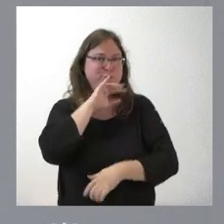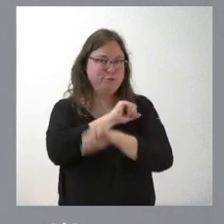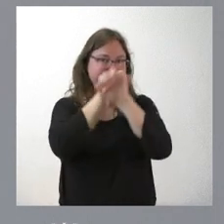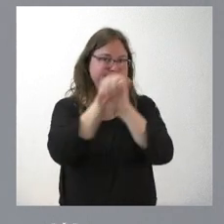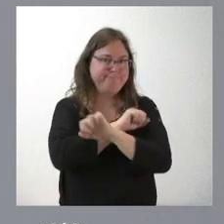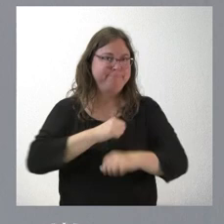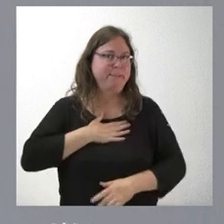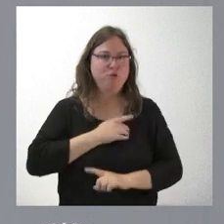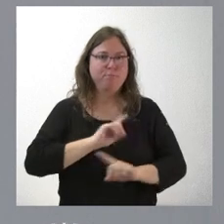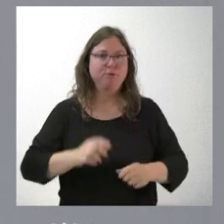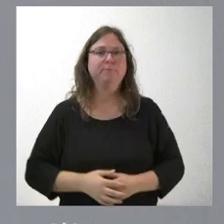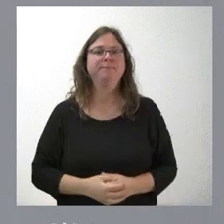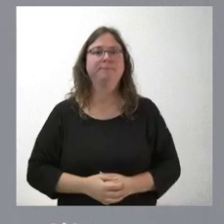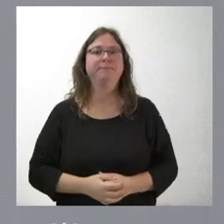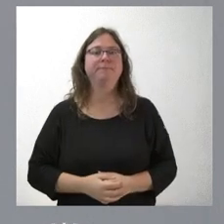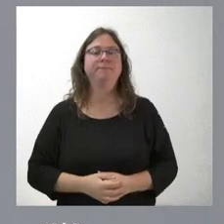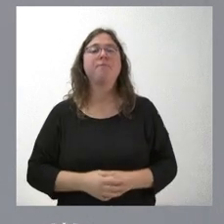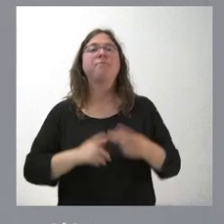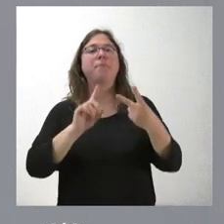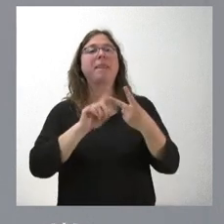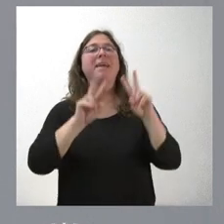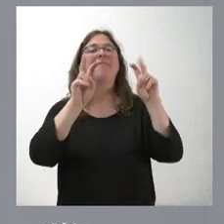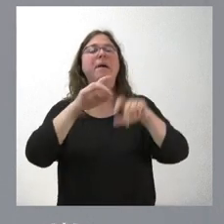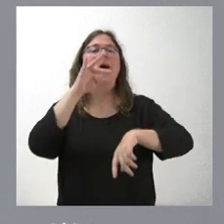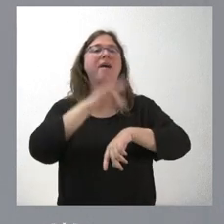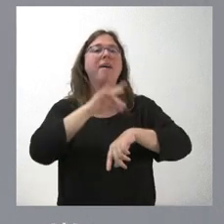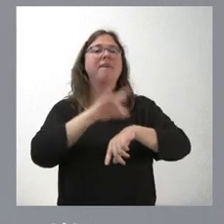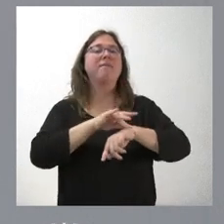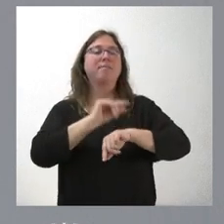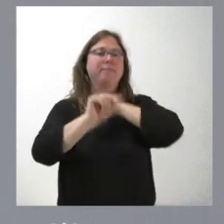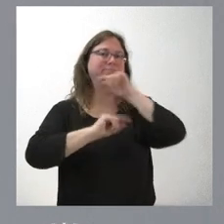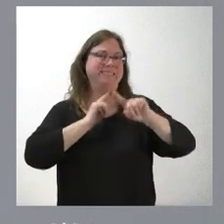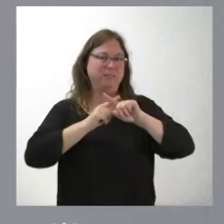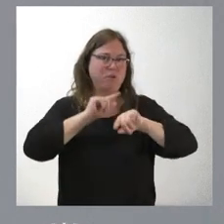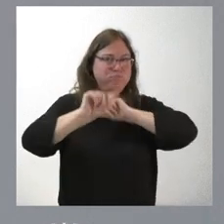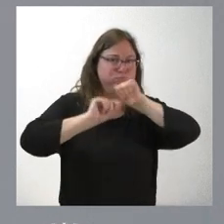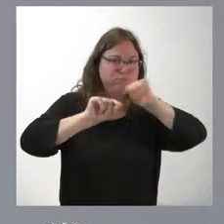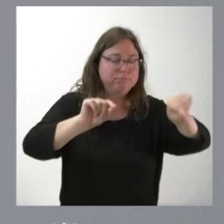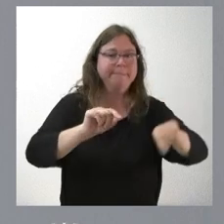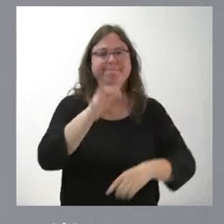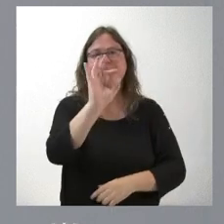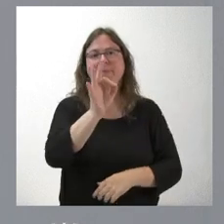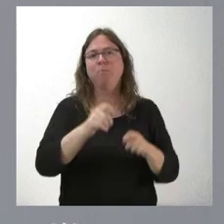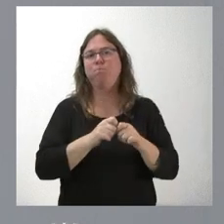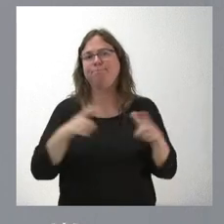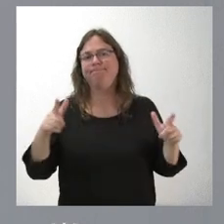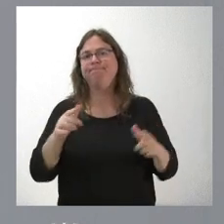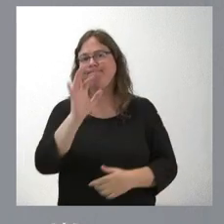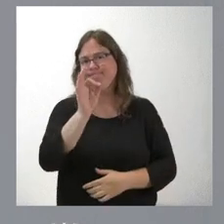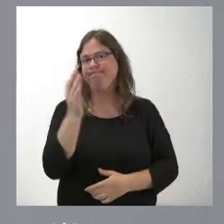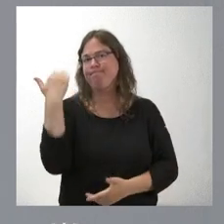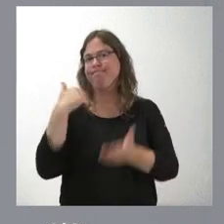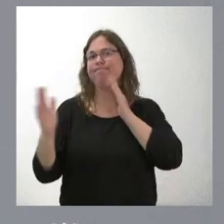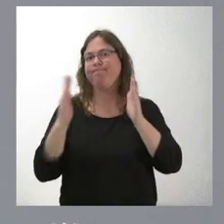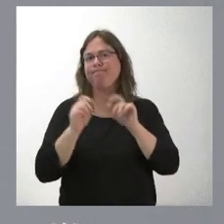ni satisfechos. En el tema de enfermedades venéreas sí que es verdad que hay un repunte en los últimos tiempos y